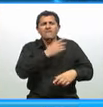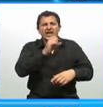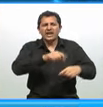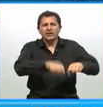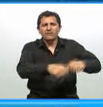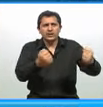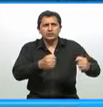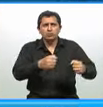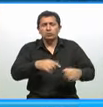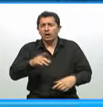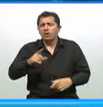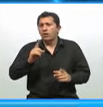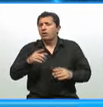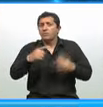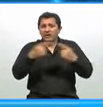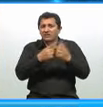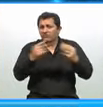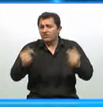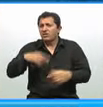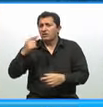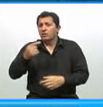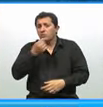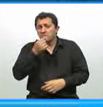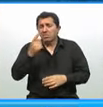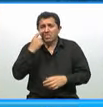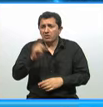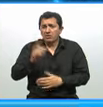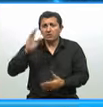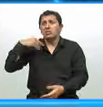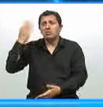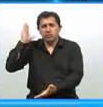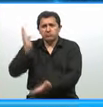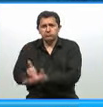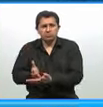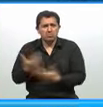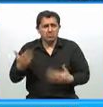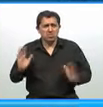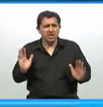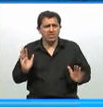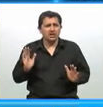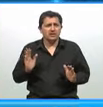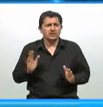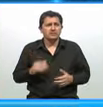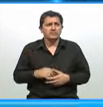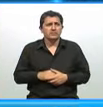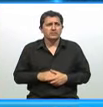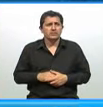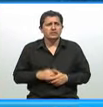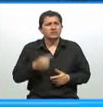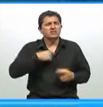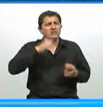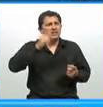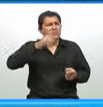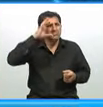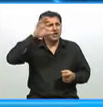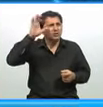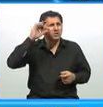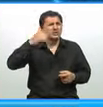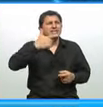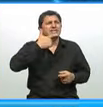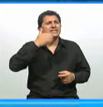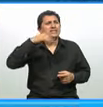se implementó una sanción de oficio sí. sin haber sido expulsado, con lo cual eso existe. Y también me acuerdo ahora un caso de